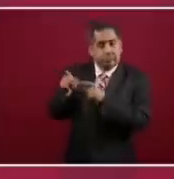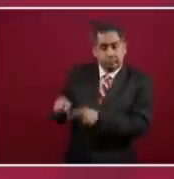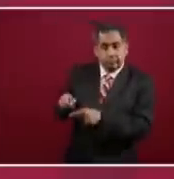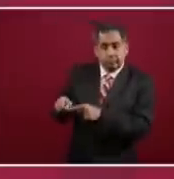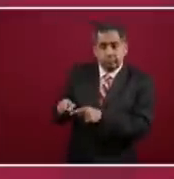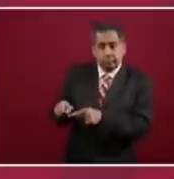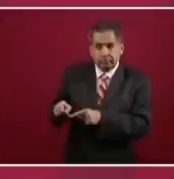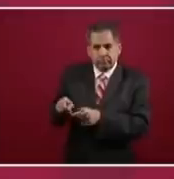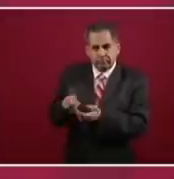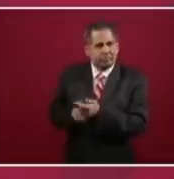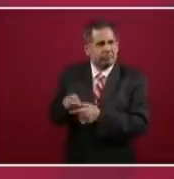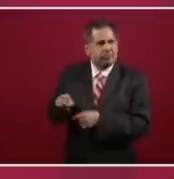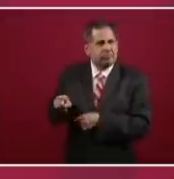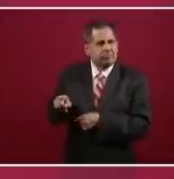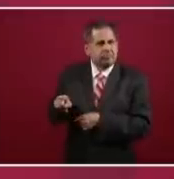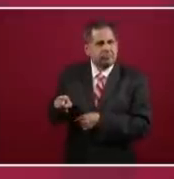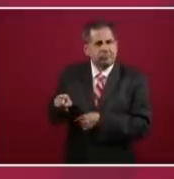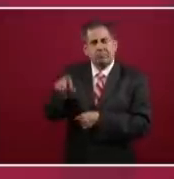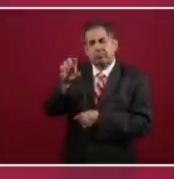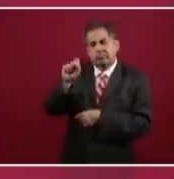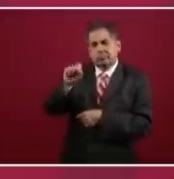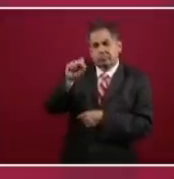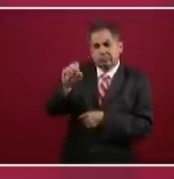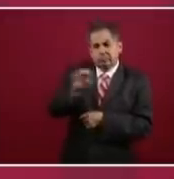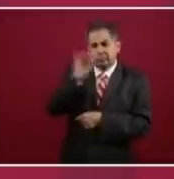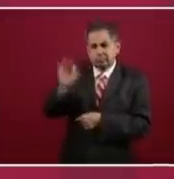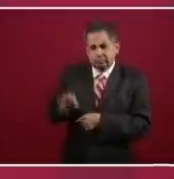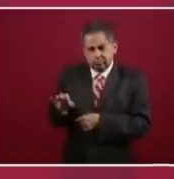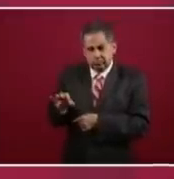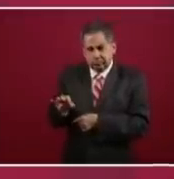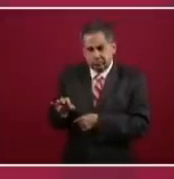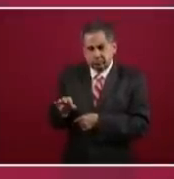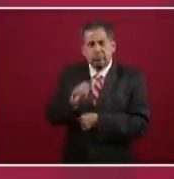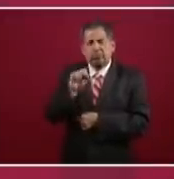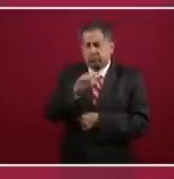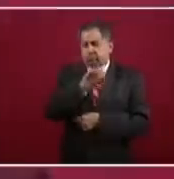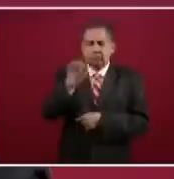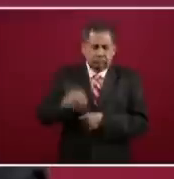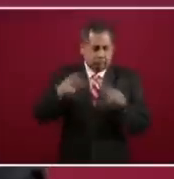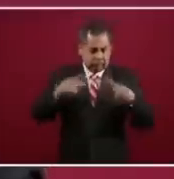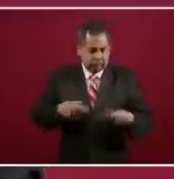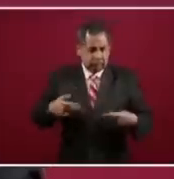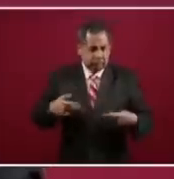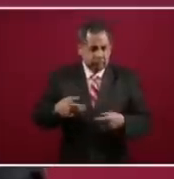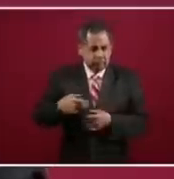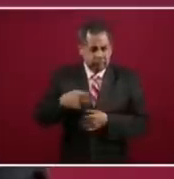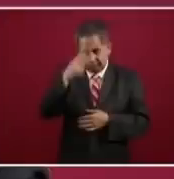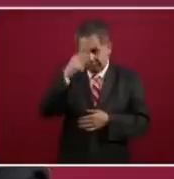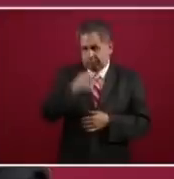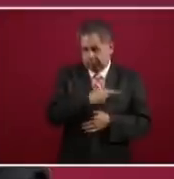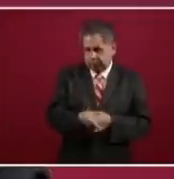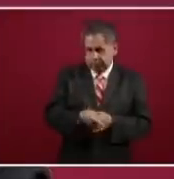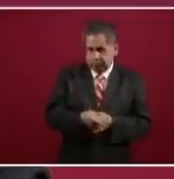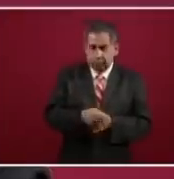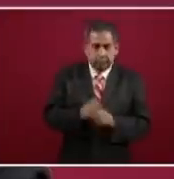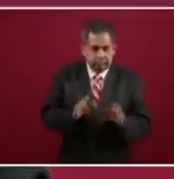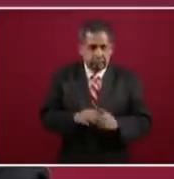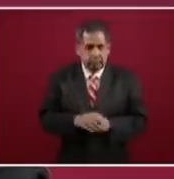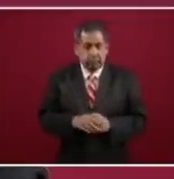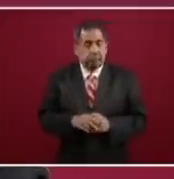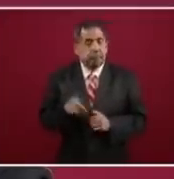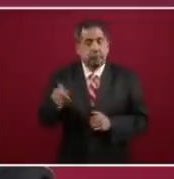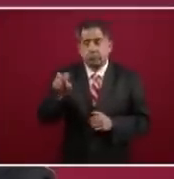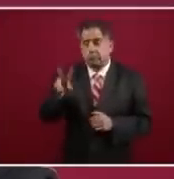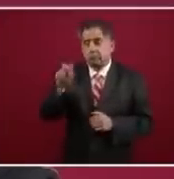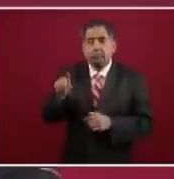el 60 por ciento de mexicanos tenemos viviendo en la pobreza cuando